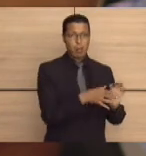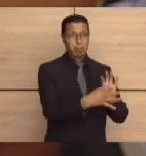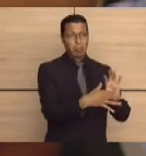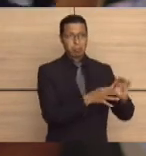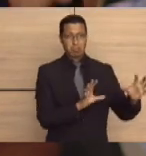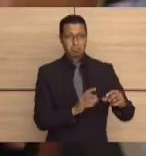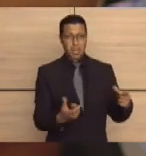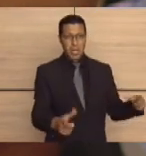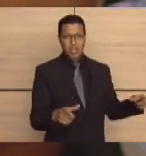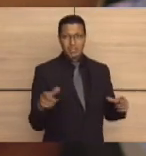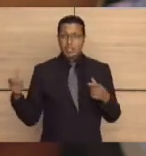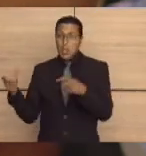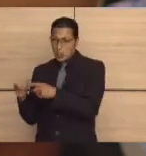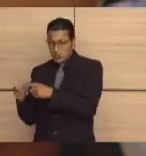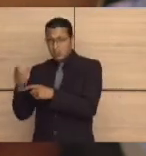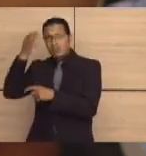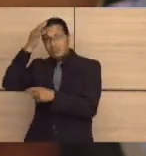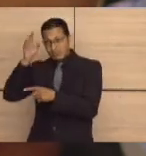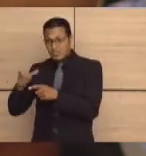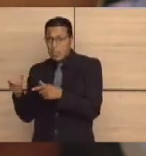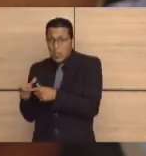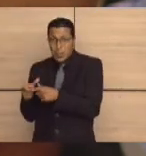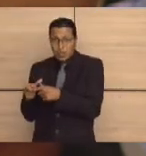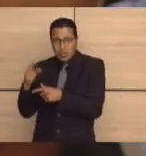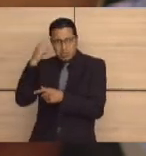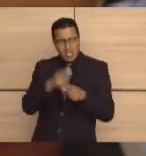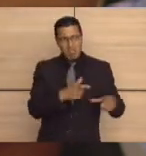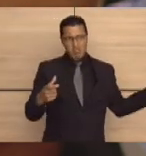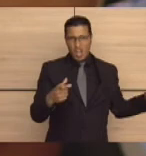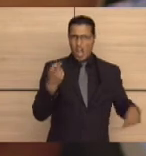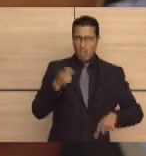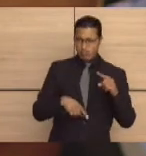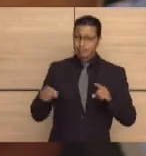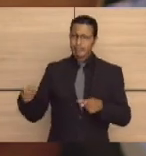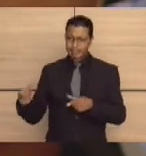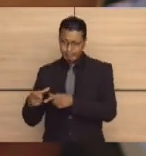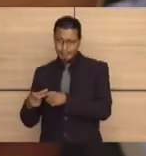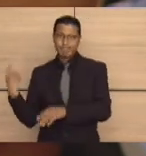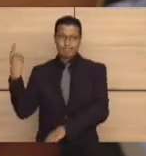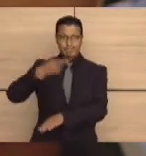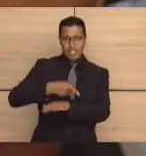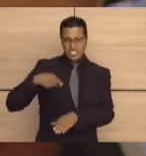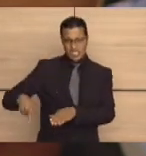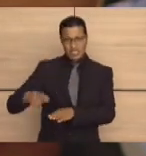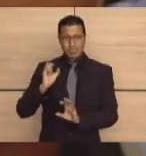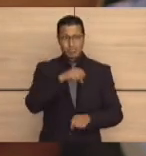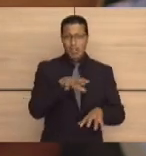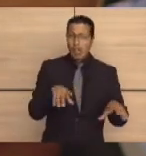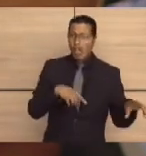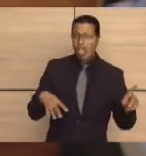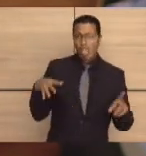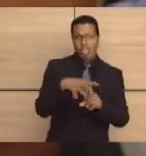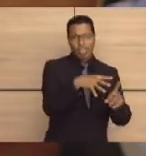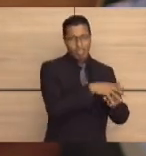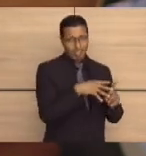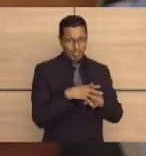que sean, pueden tiranizar a las mayorías si esas mayorías no logran tener suficiente criterio, suficiente conciencia y suficiente